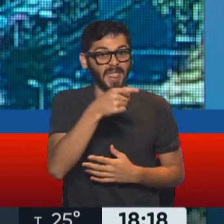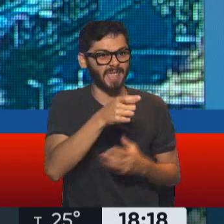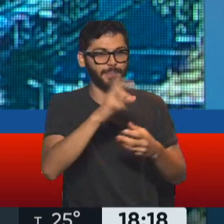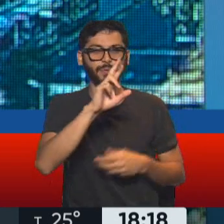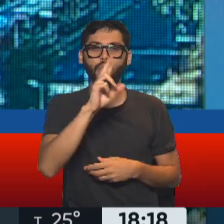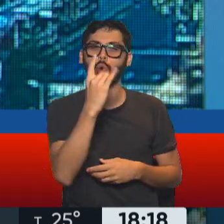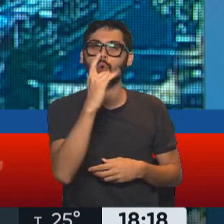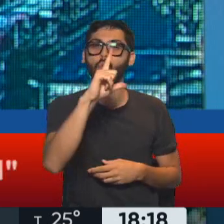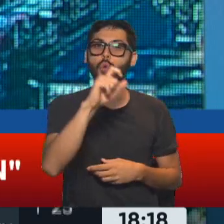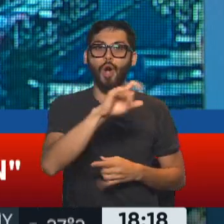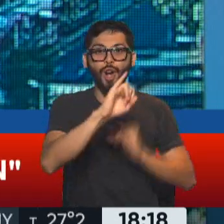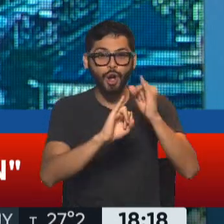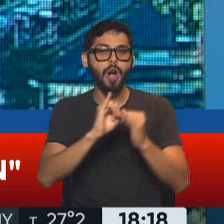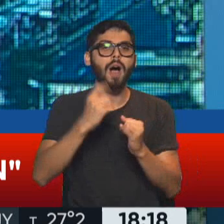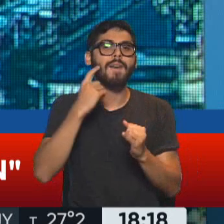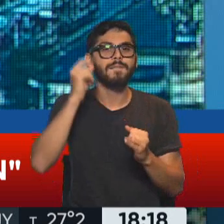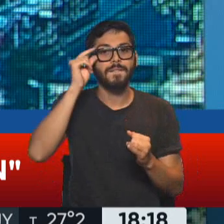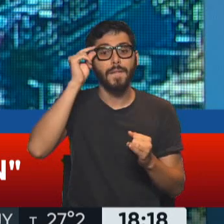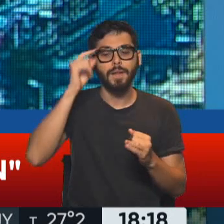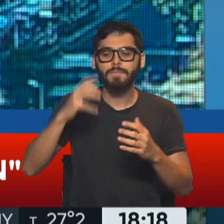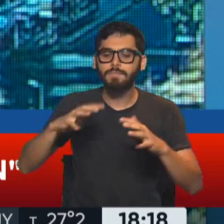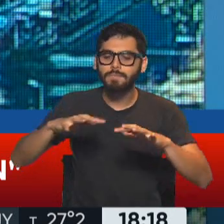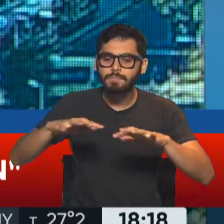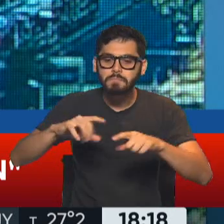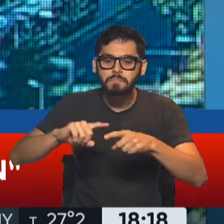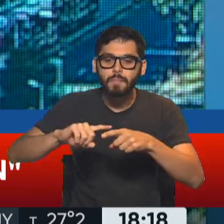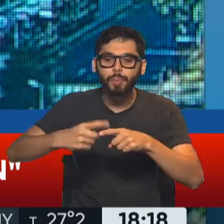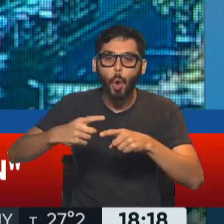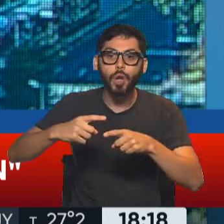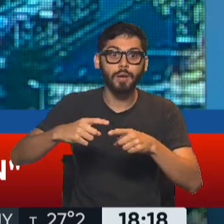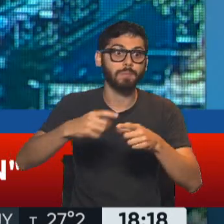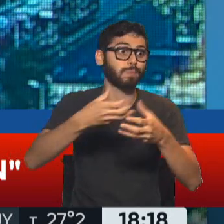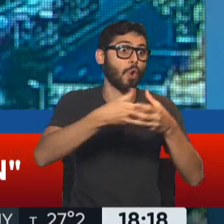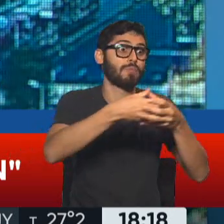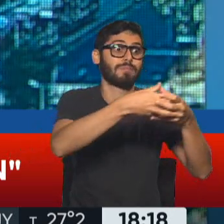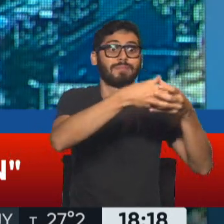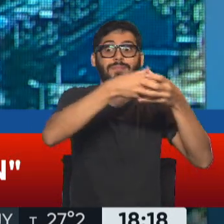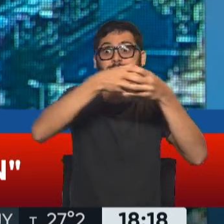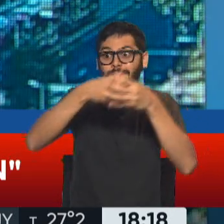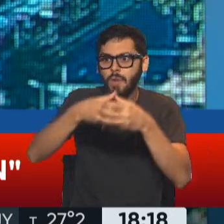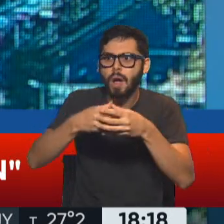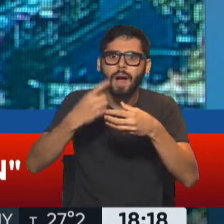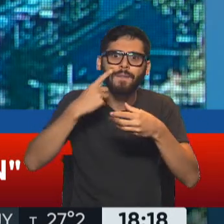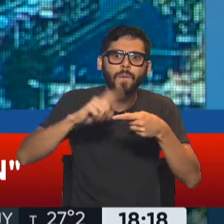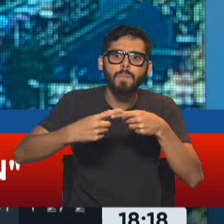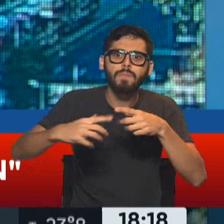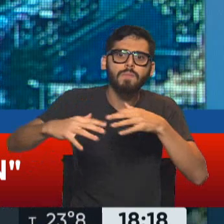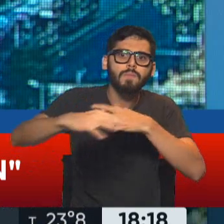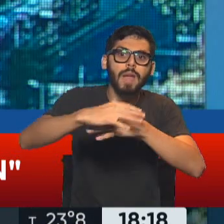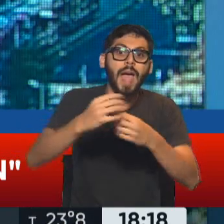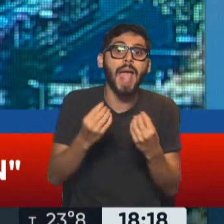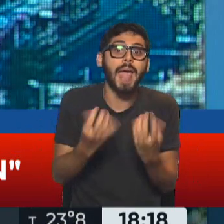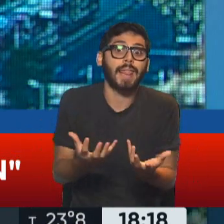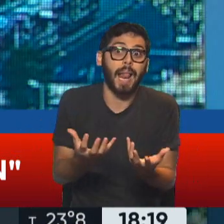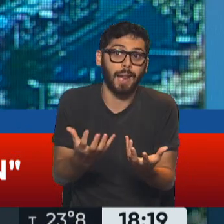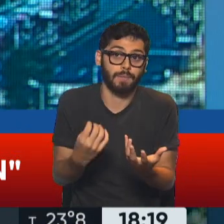a con qué clima político con qué clima político se encuentra cada una de esas misiones con las responsabilidades